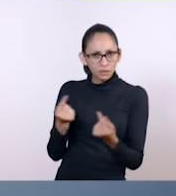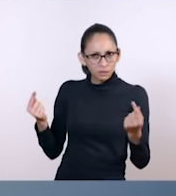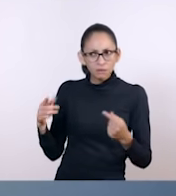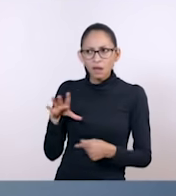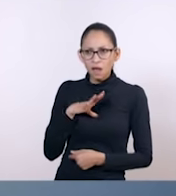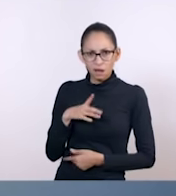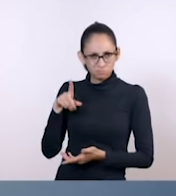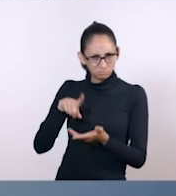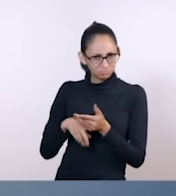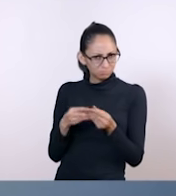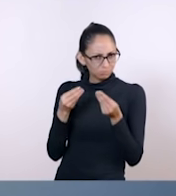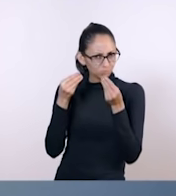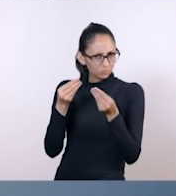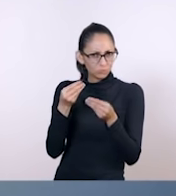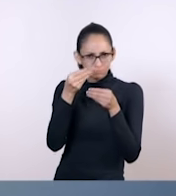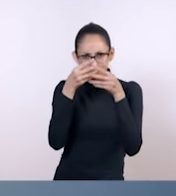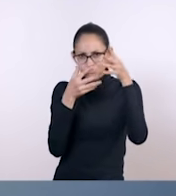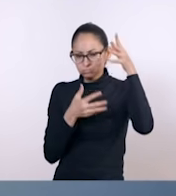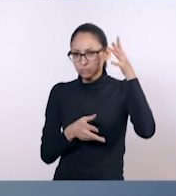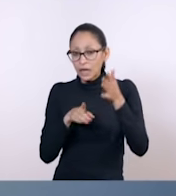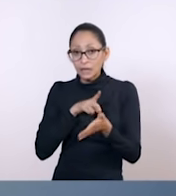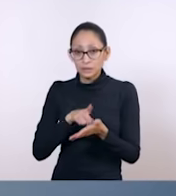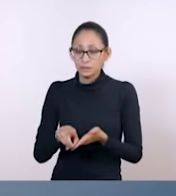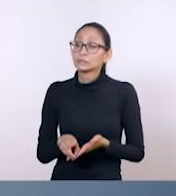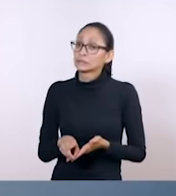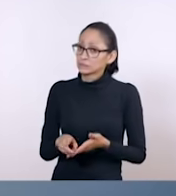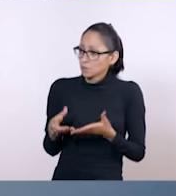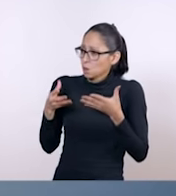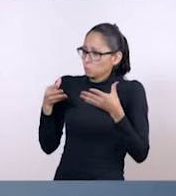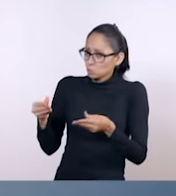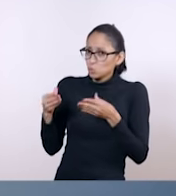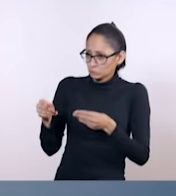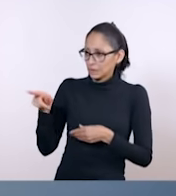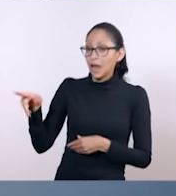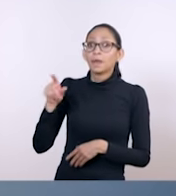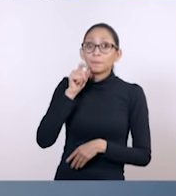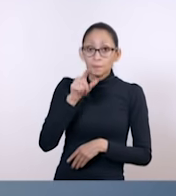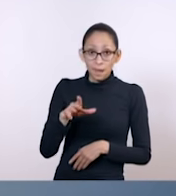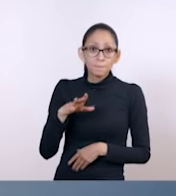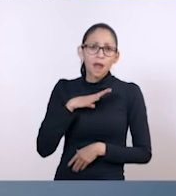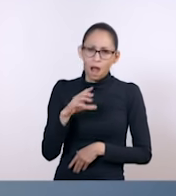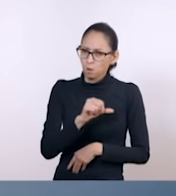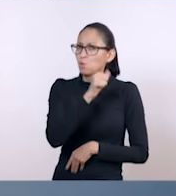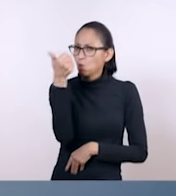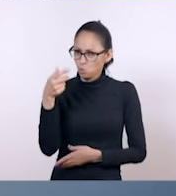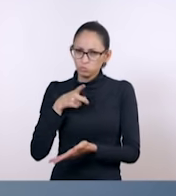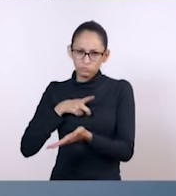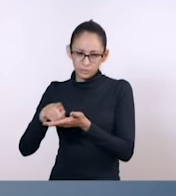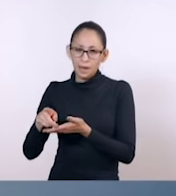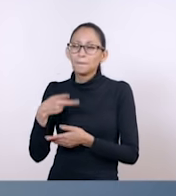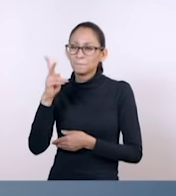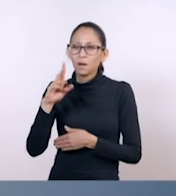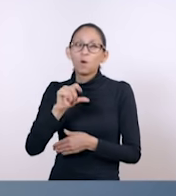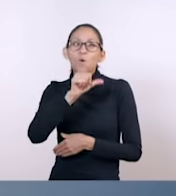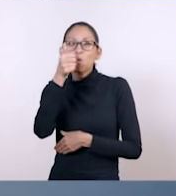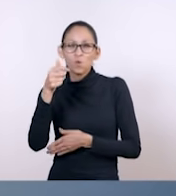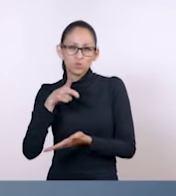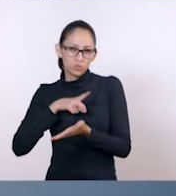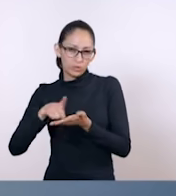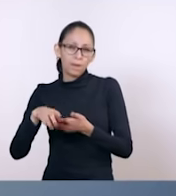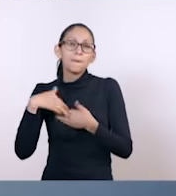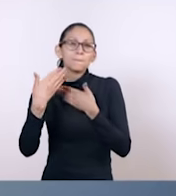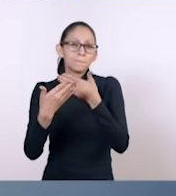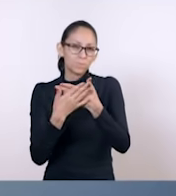tienen muchos derechos. Muchísimos. Y además de los que acabamos de mencionar, existen otros. Pero de eso seguiremos